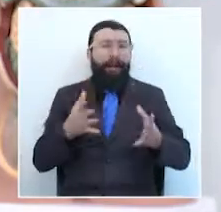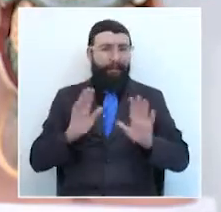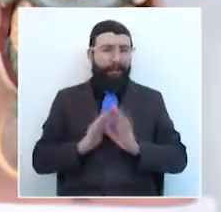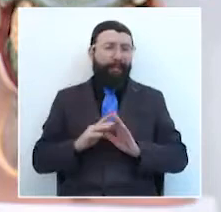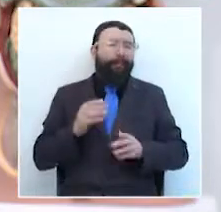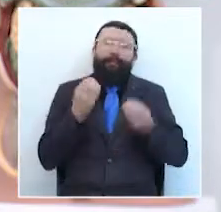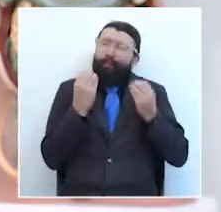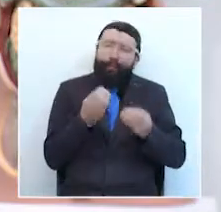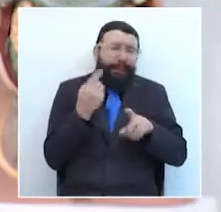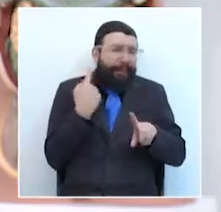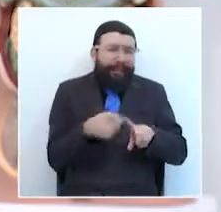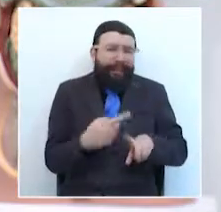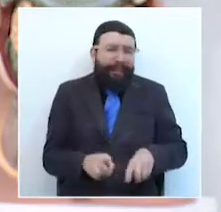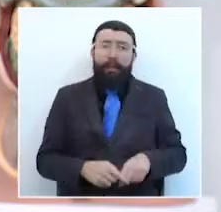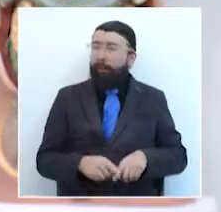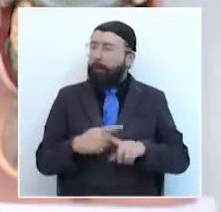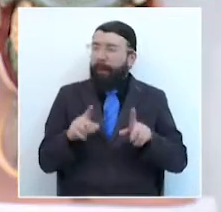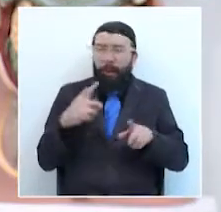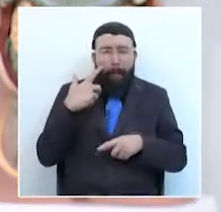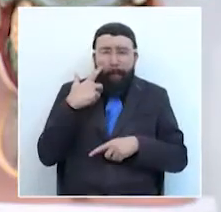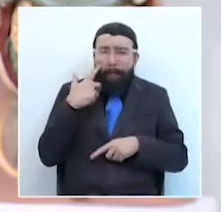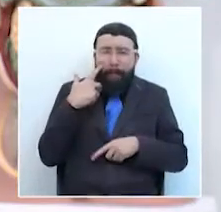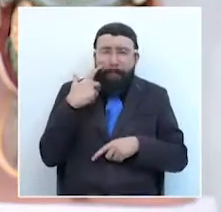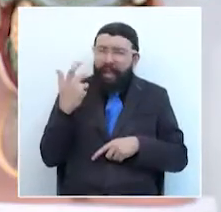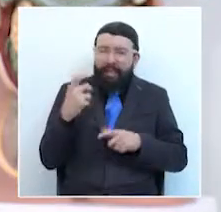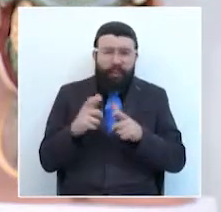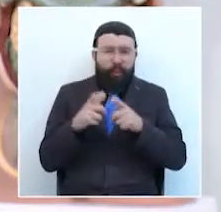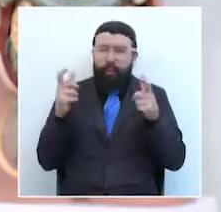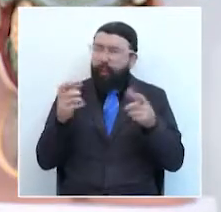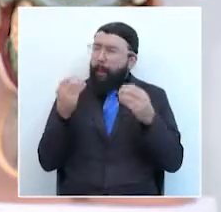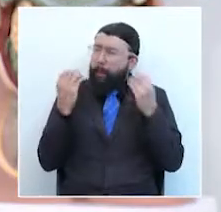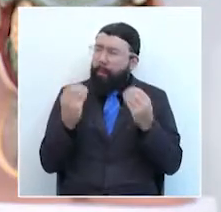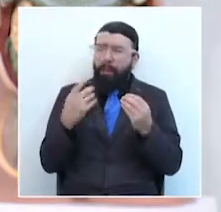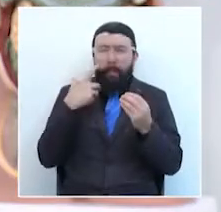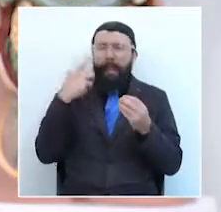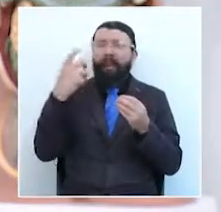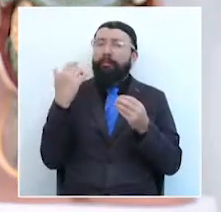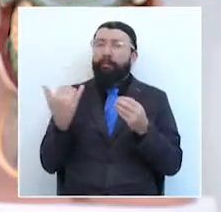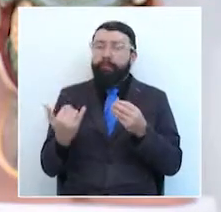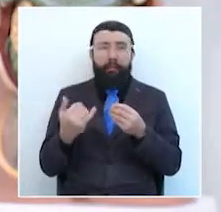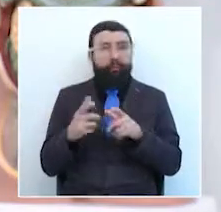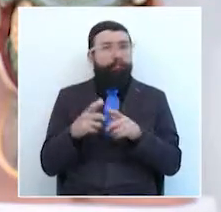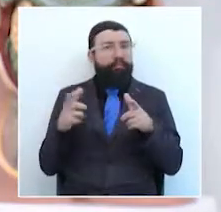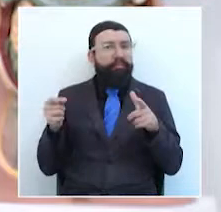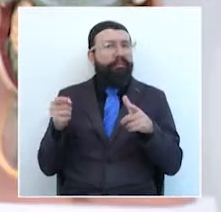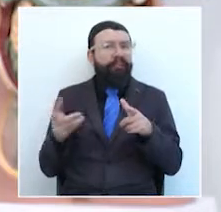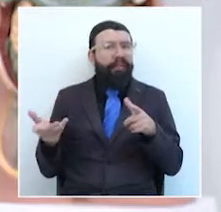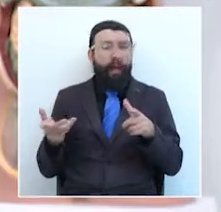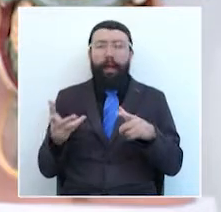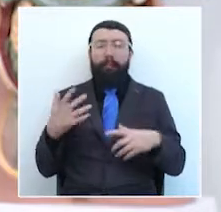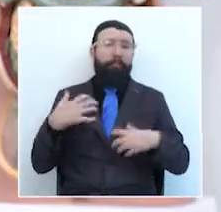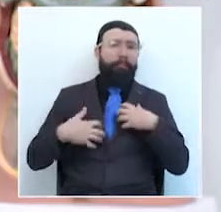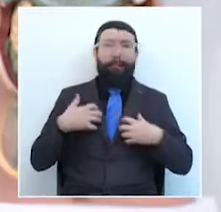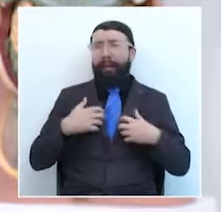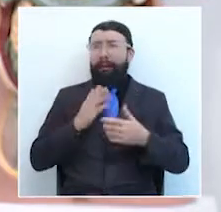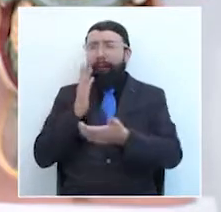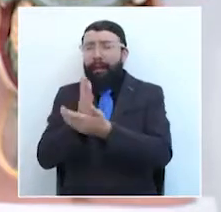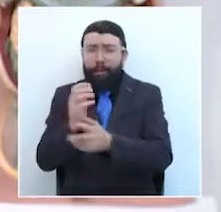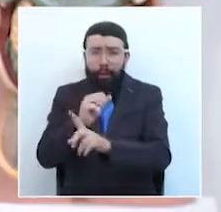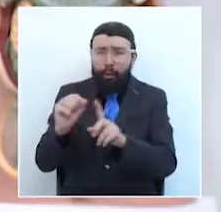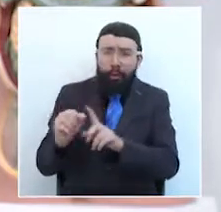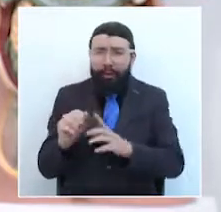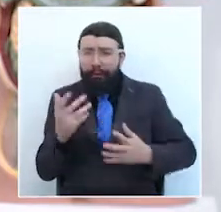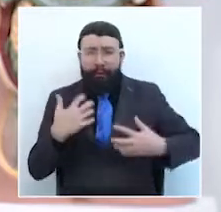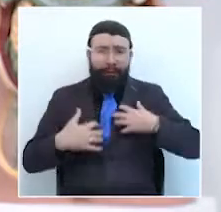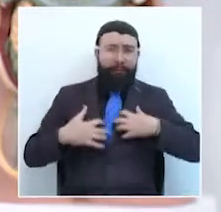muchas cantidades pero las más comunes las más comunes y las que vemos también que hay mucho hay mucho incremento es la fobia social y también se da